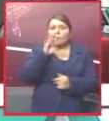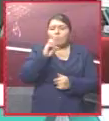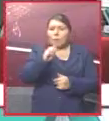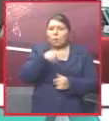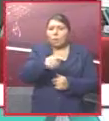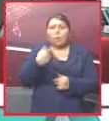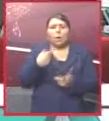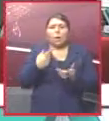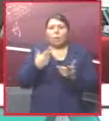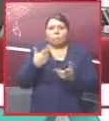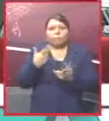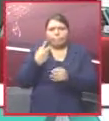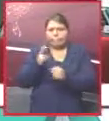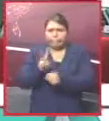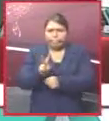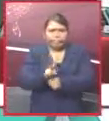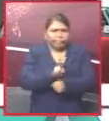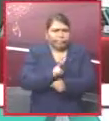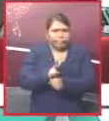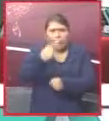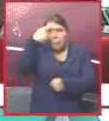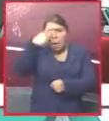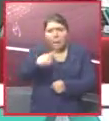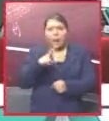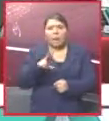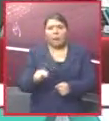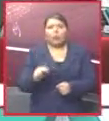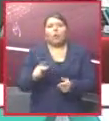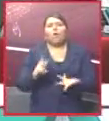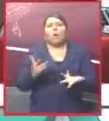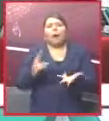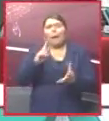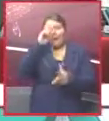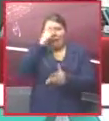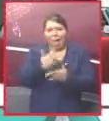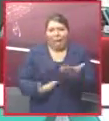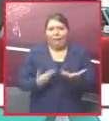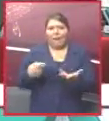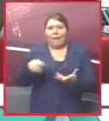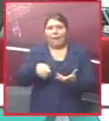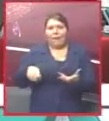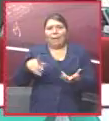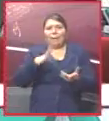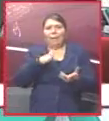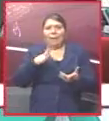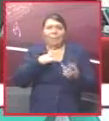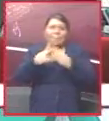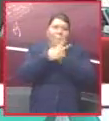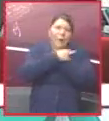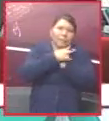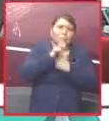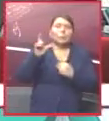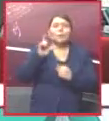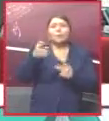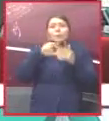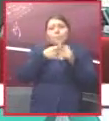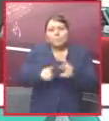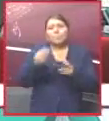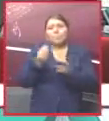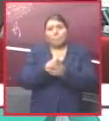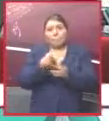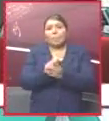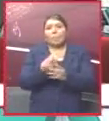de verificación para que no se violen los derechos del consumidor por las temporadas vacacional y de regreso a las aulas e